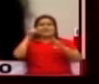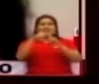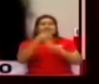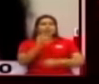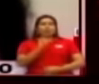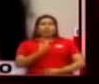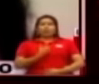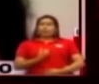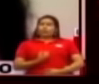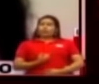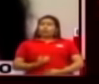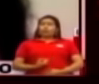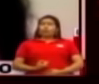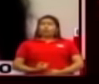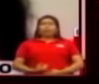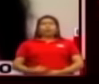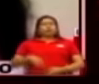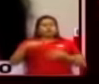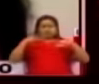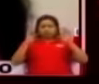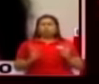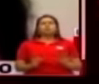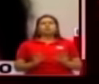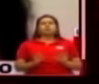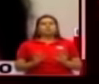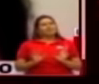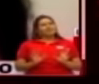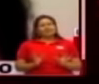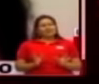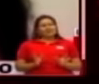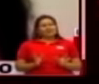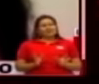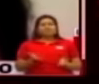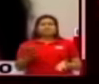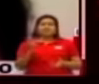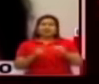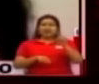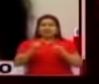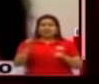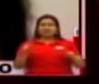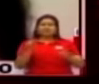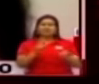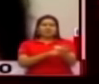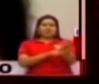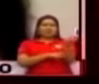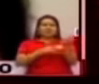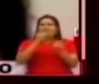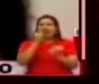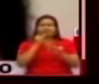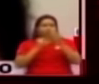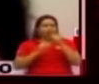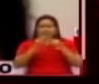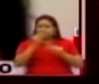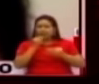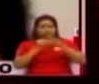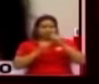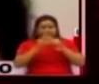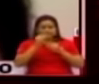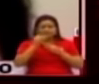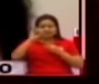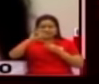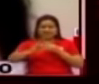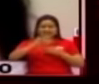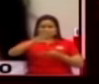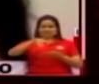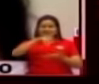dietas drásticas. Una persona, por ejemplo, Ana, que ha tenido la costumbre de comer mucho. Nosotros en Manabí tenemos esa